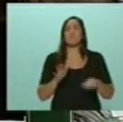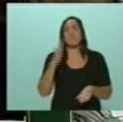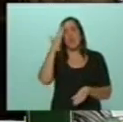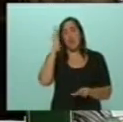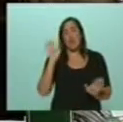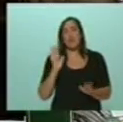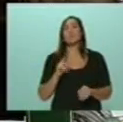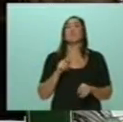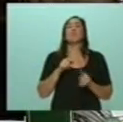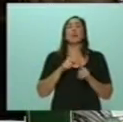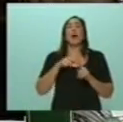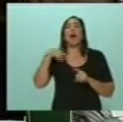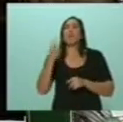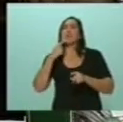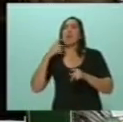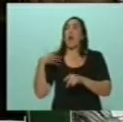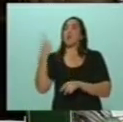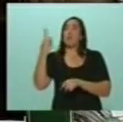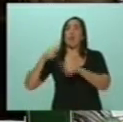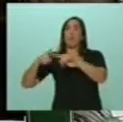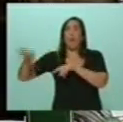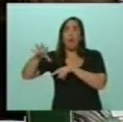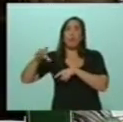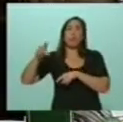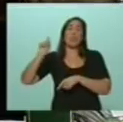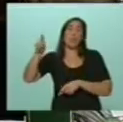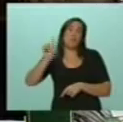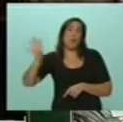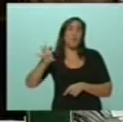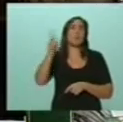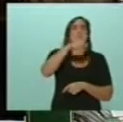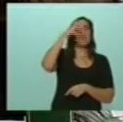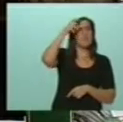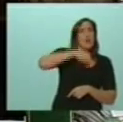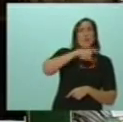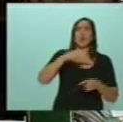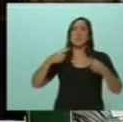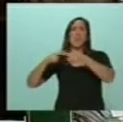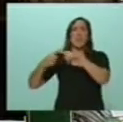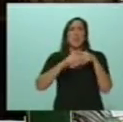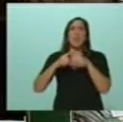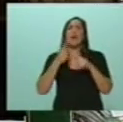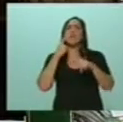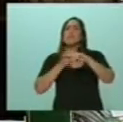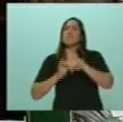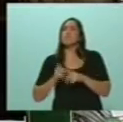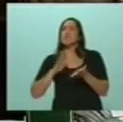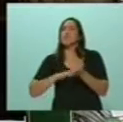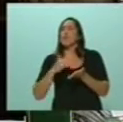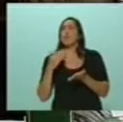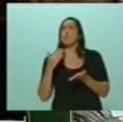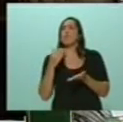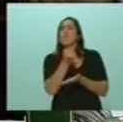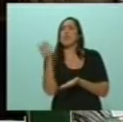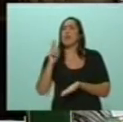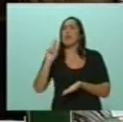A partir de allí se generó una polémica entre autoridades políticas de la provincia y autoridades judiciales acerca del número de muertos. Mucha gente decía